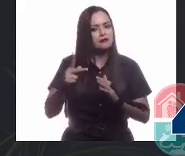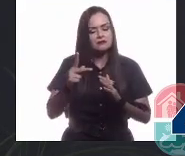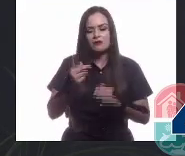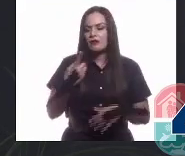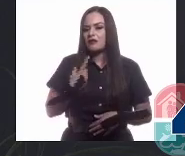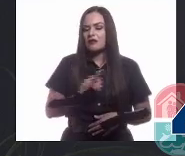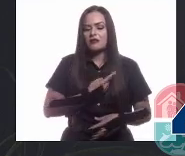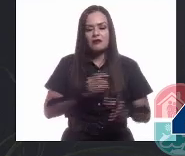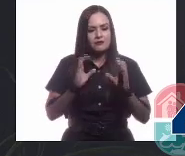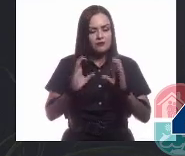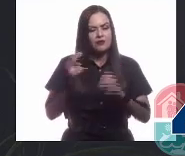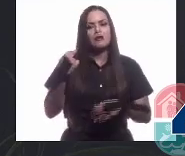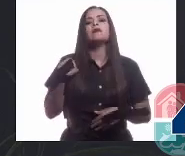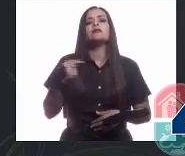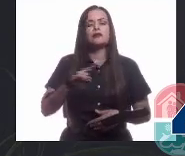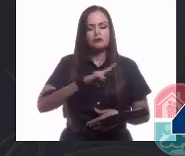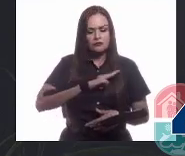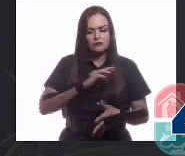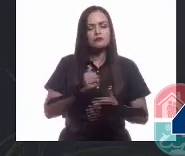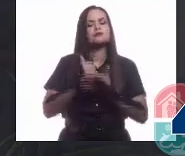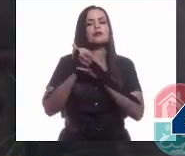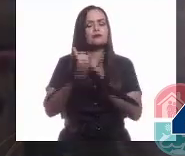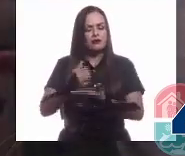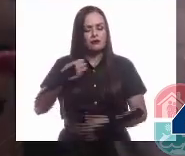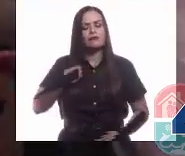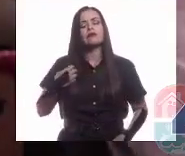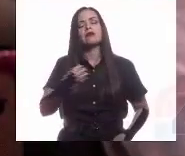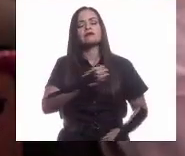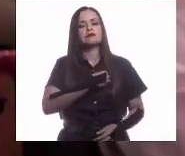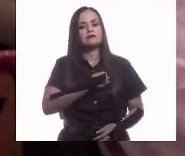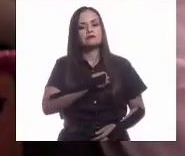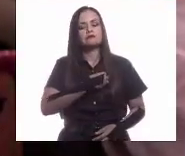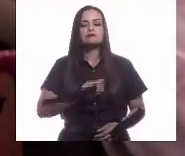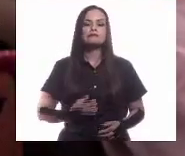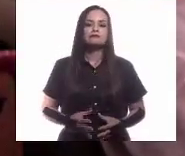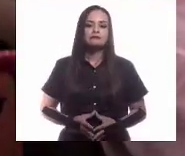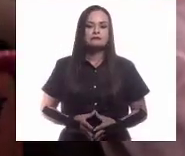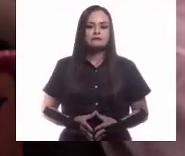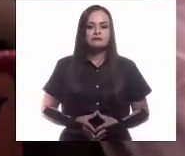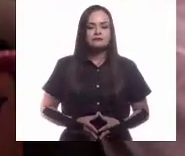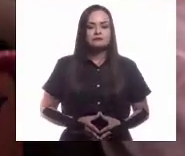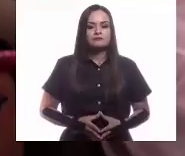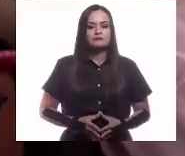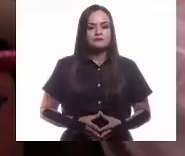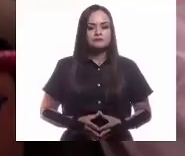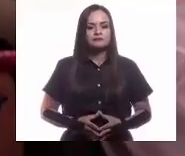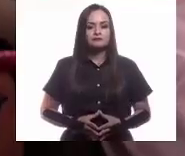tenemos una obligación de meterles el hombro.